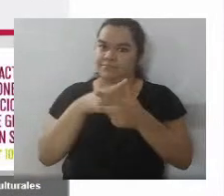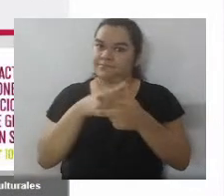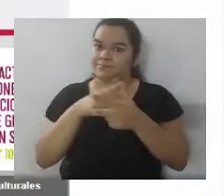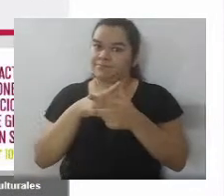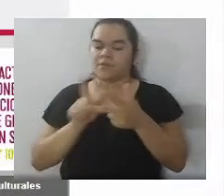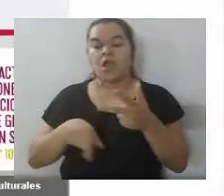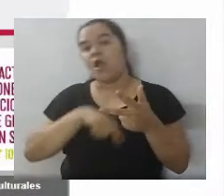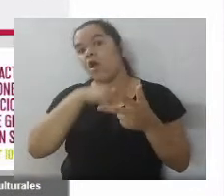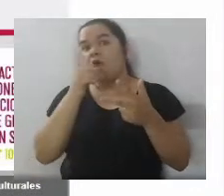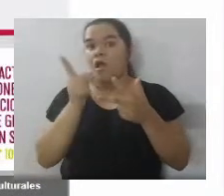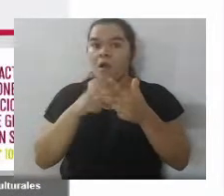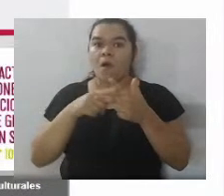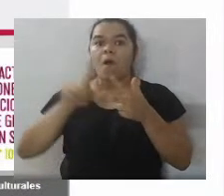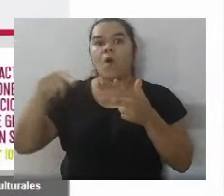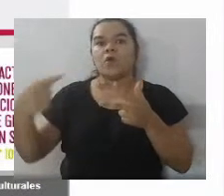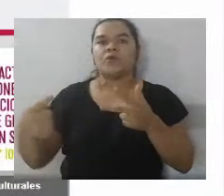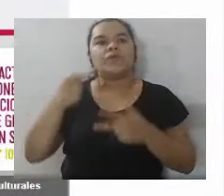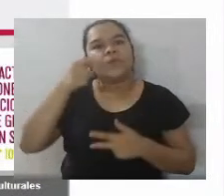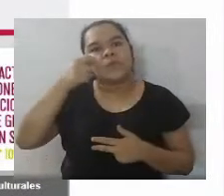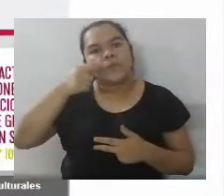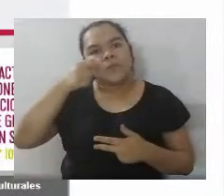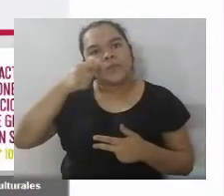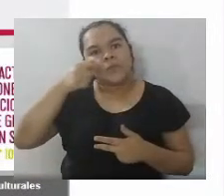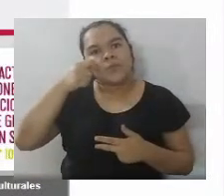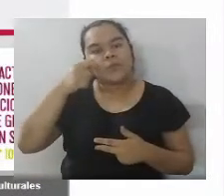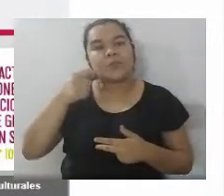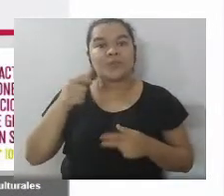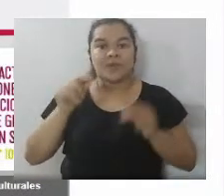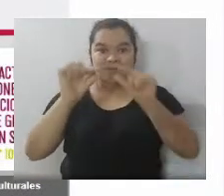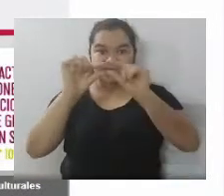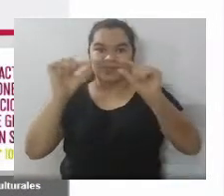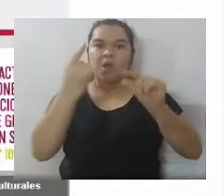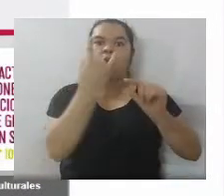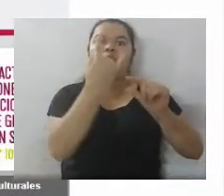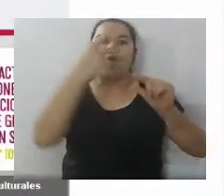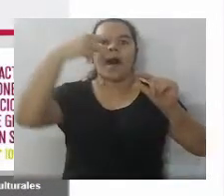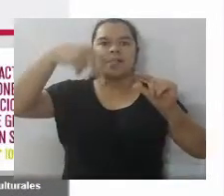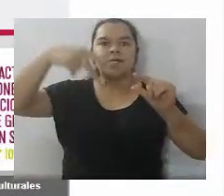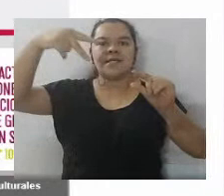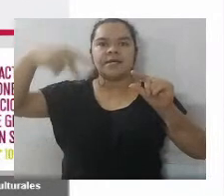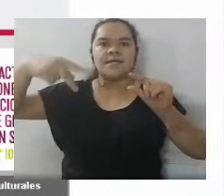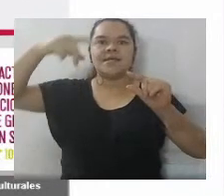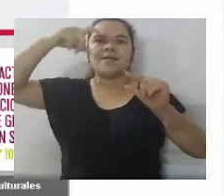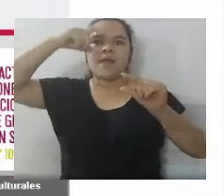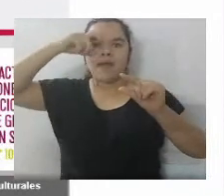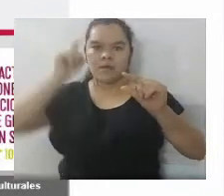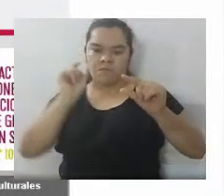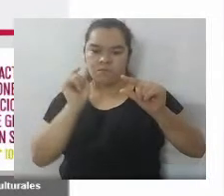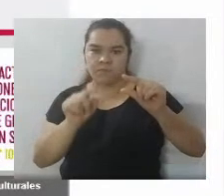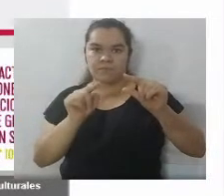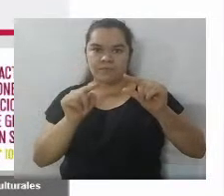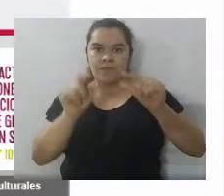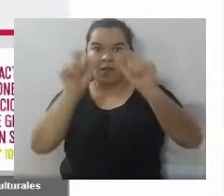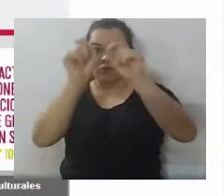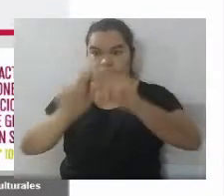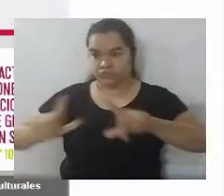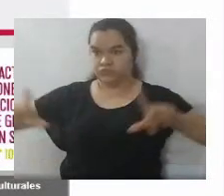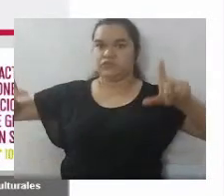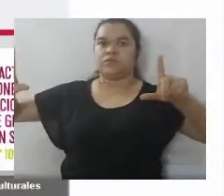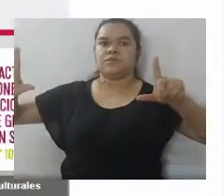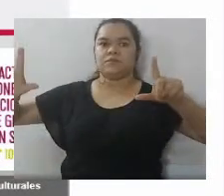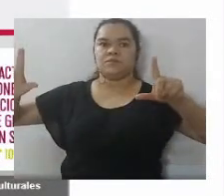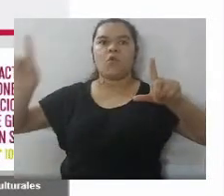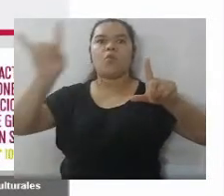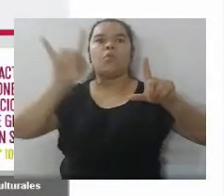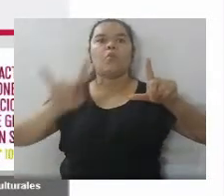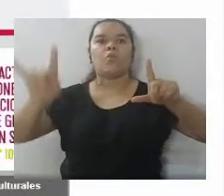poner UNE en el Google y les va a llevar a esta página, UNE Eduard. Fíjense que ya no tiene Alexa, ¿sí? Entra directamente a la dirección de la universidad.